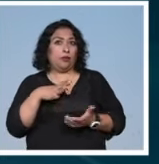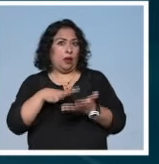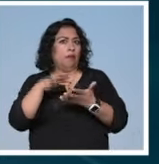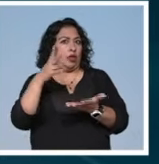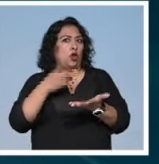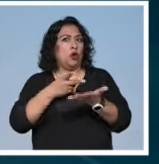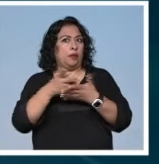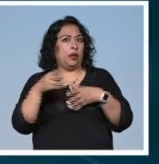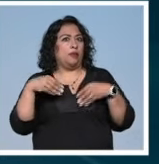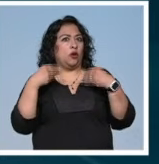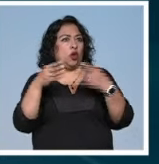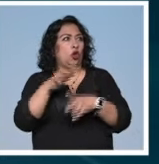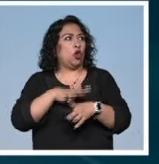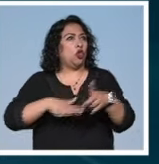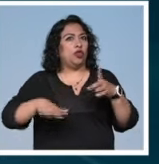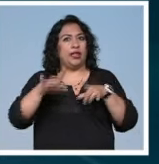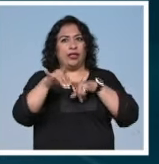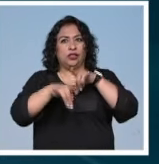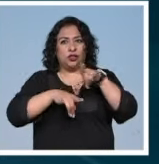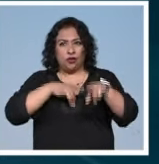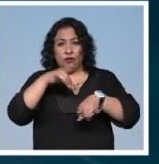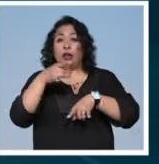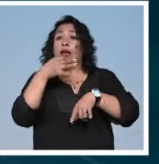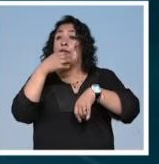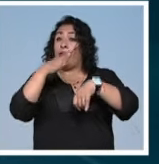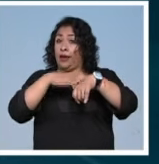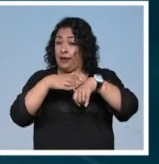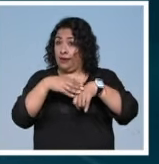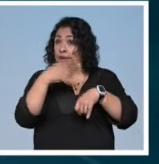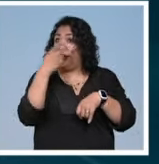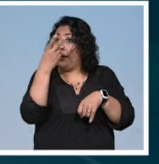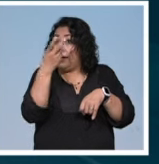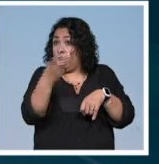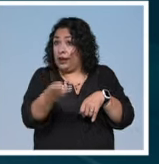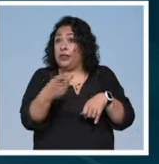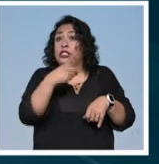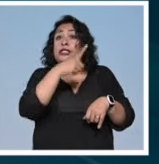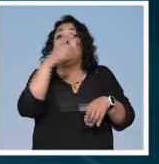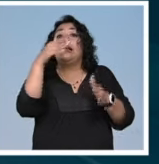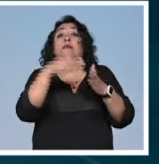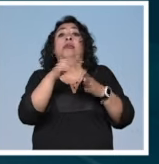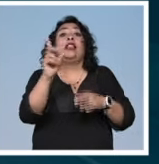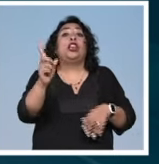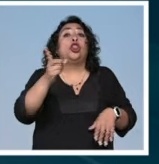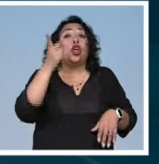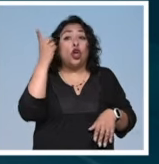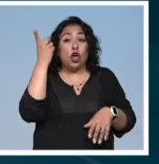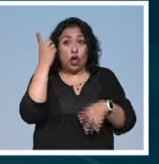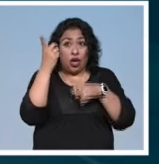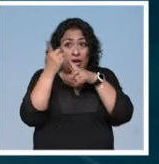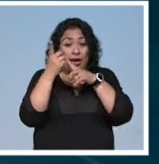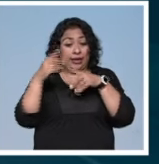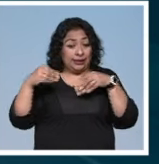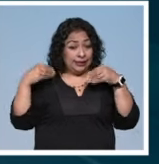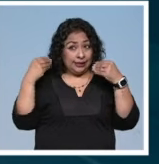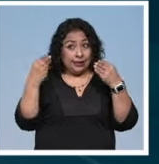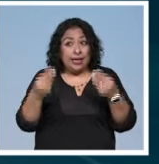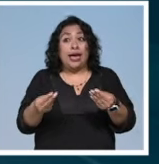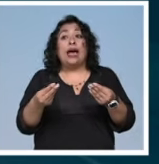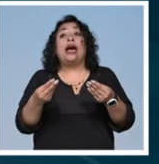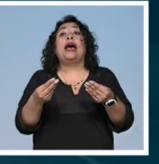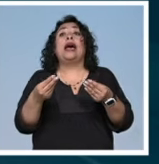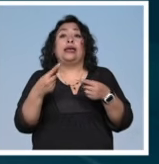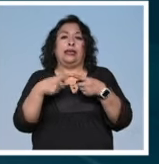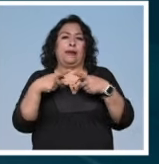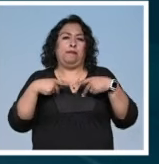premio otorgado en el contexto de las ferias. Hago énfasis en esto porque son $100,000 que se van a entregar a